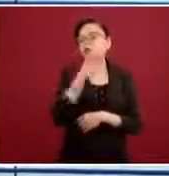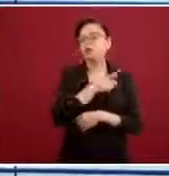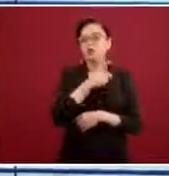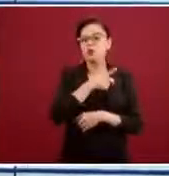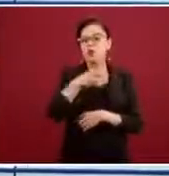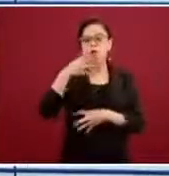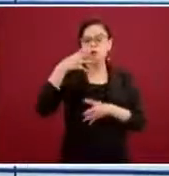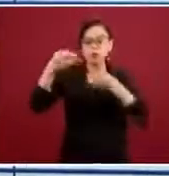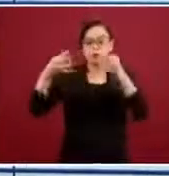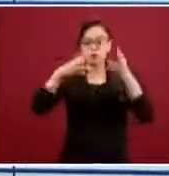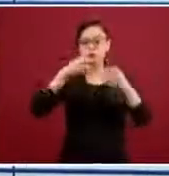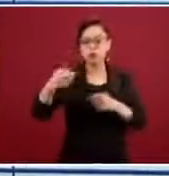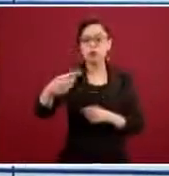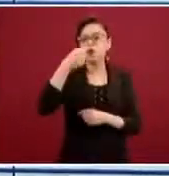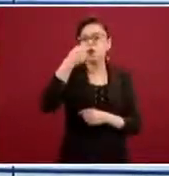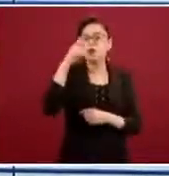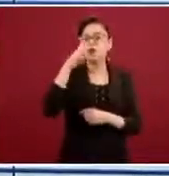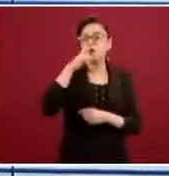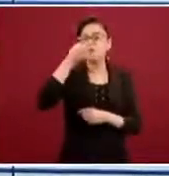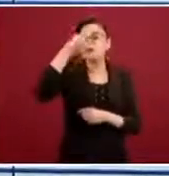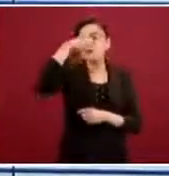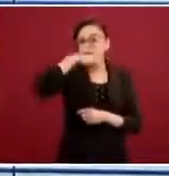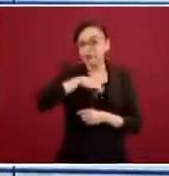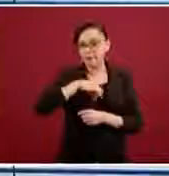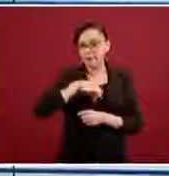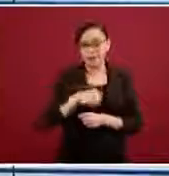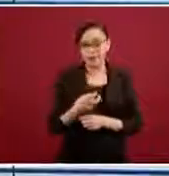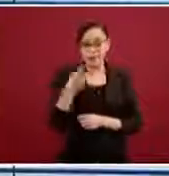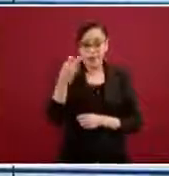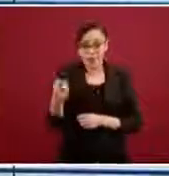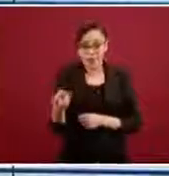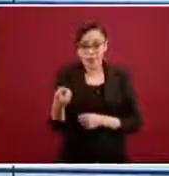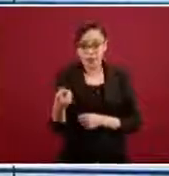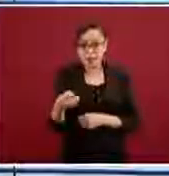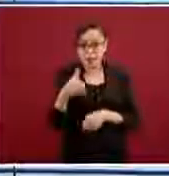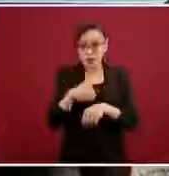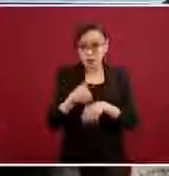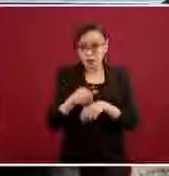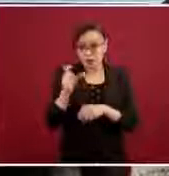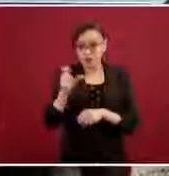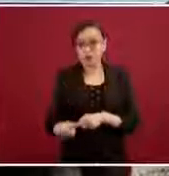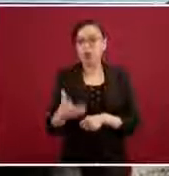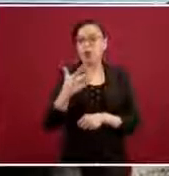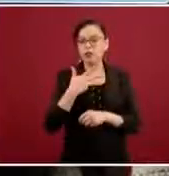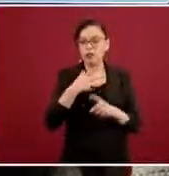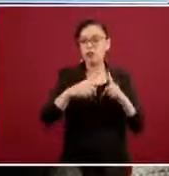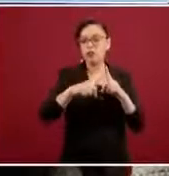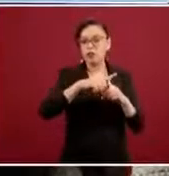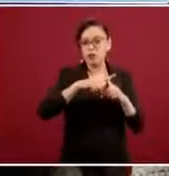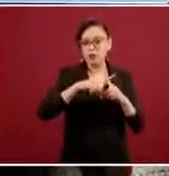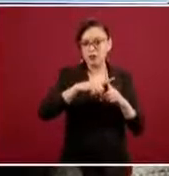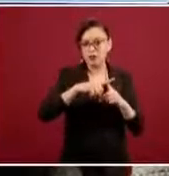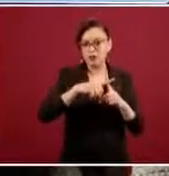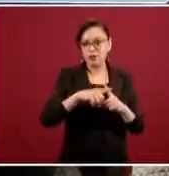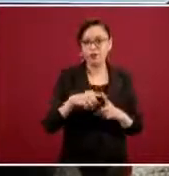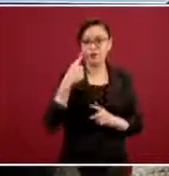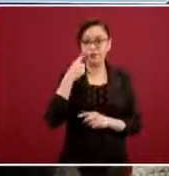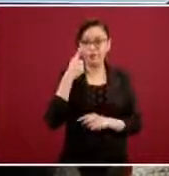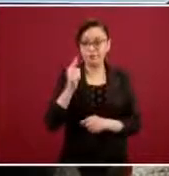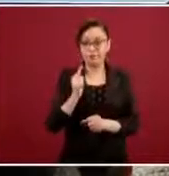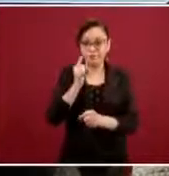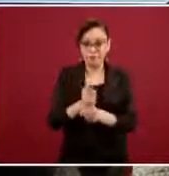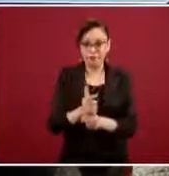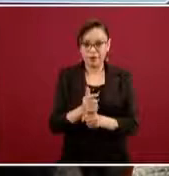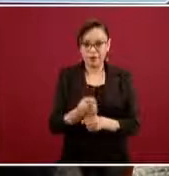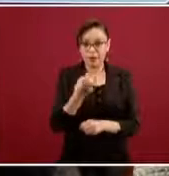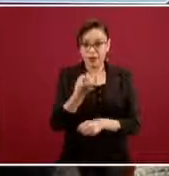De ellas, un número resulta positivas. Noten que en estas semanas no